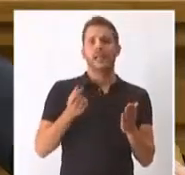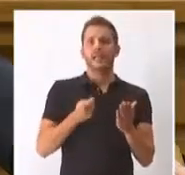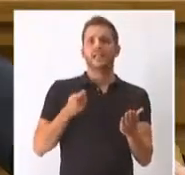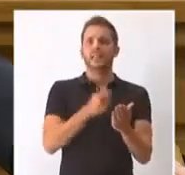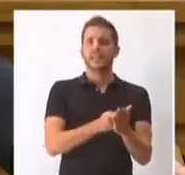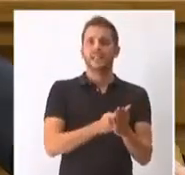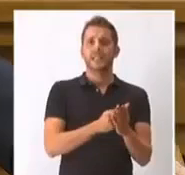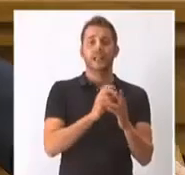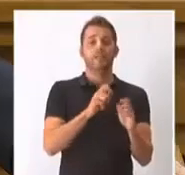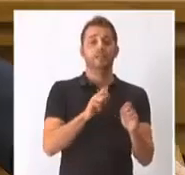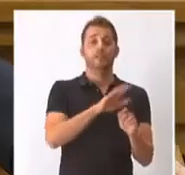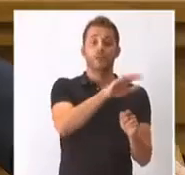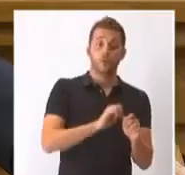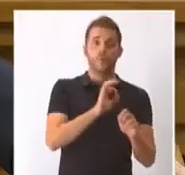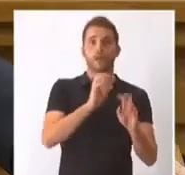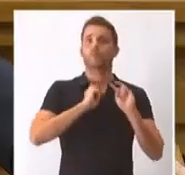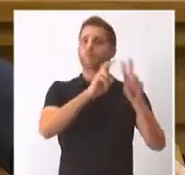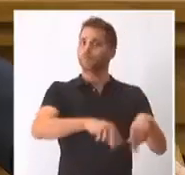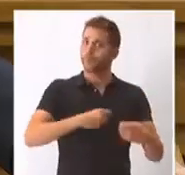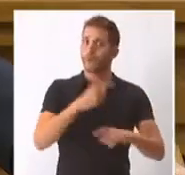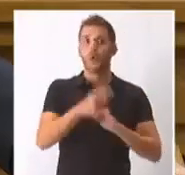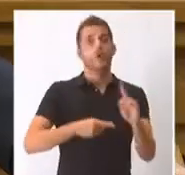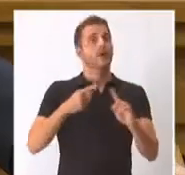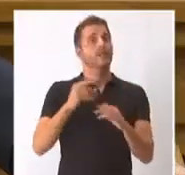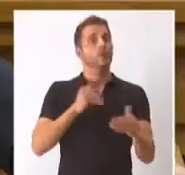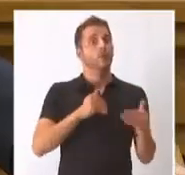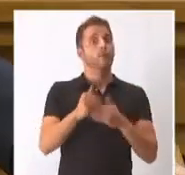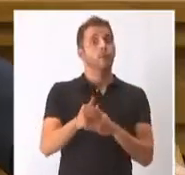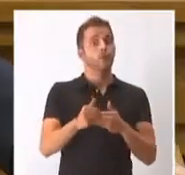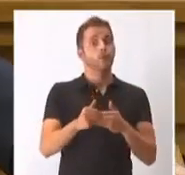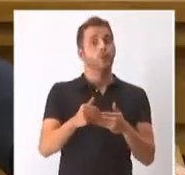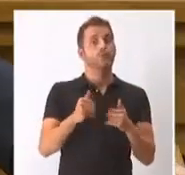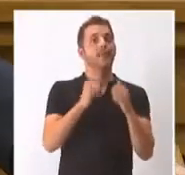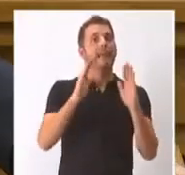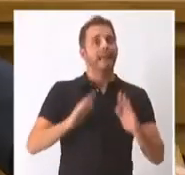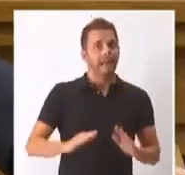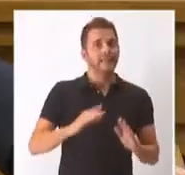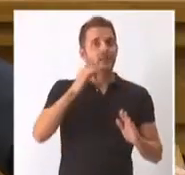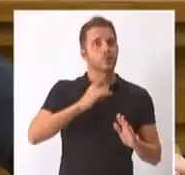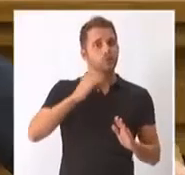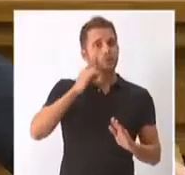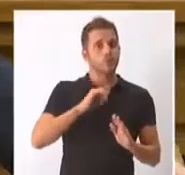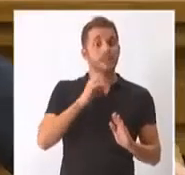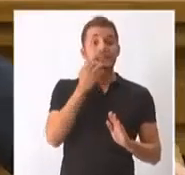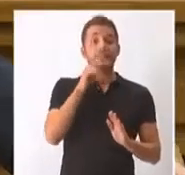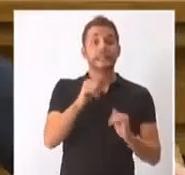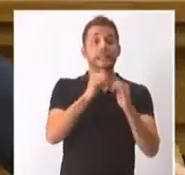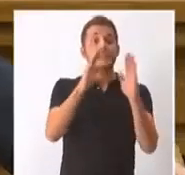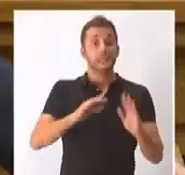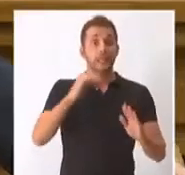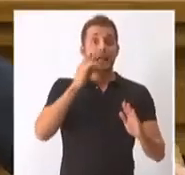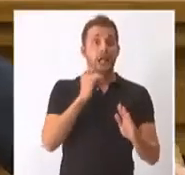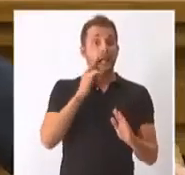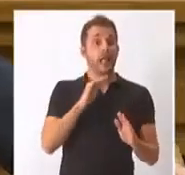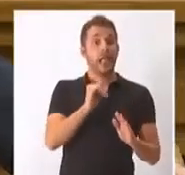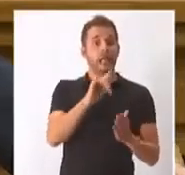existe una rehabilitación de las viviendas que constituya o vaya a constituir la residencia habitual siempre que la vivienda esté situada en las zonas obviamente